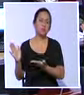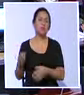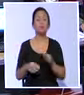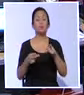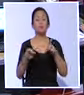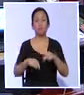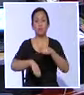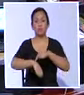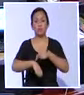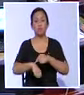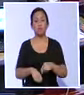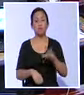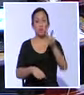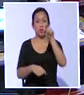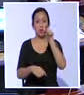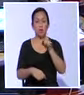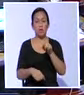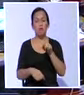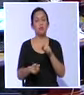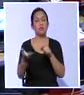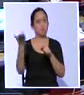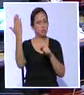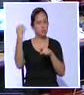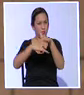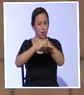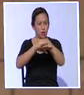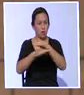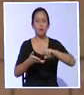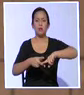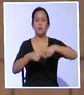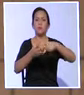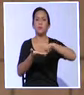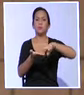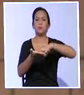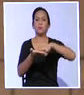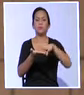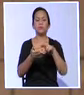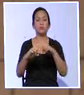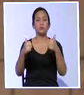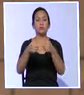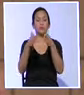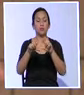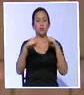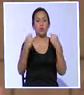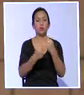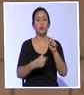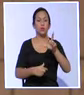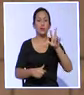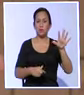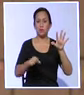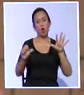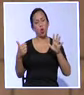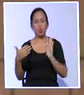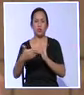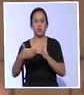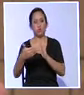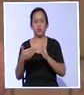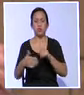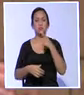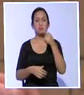horas con 37 minutos del domingo 2 de julio en el transcurso legisladores oficialistas y de la oposición coincidieron en la